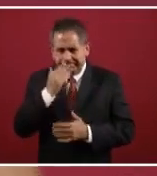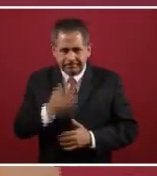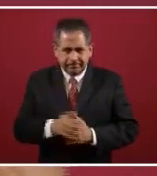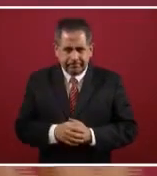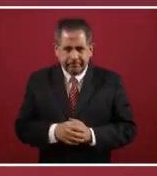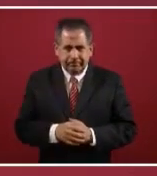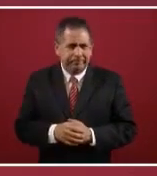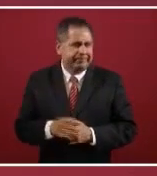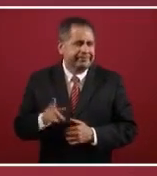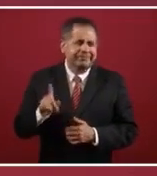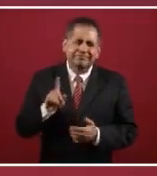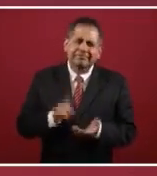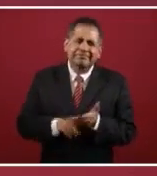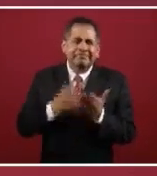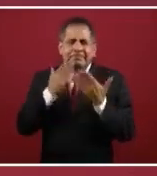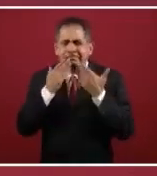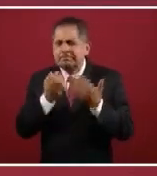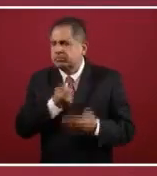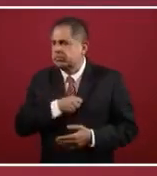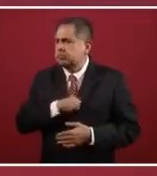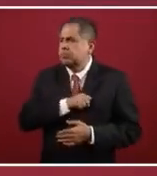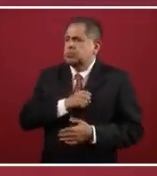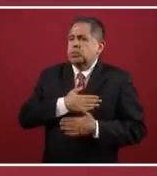Es una vida sana,